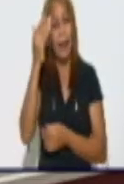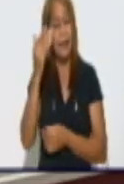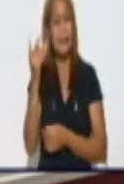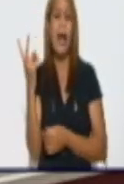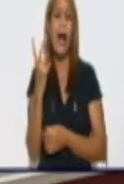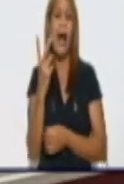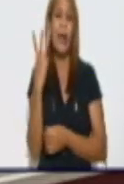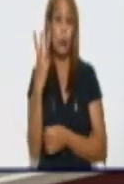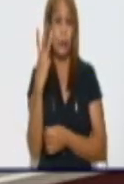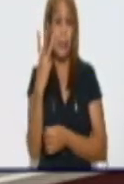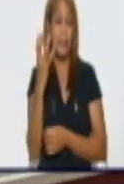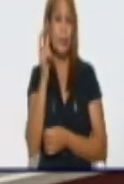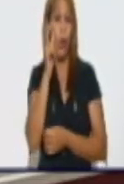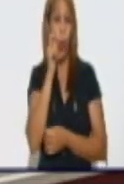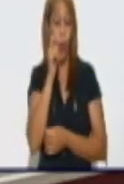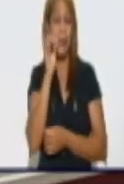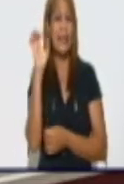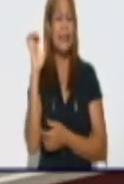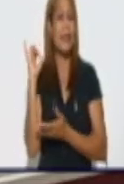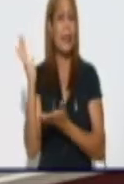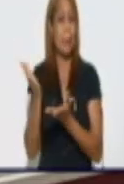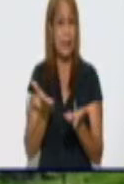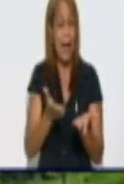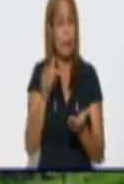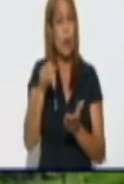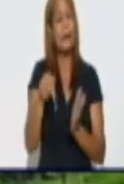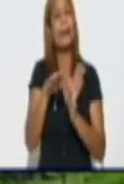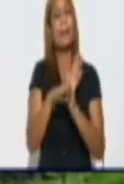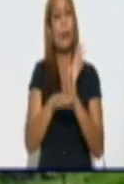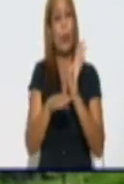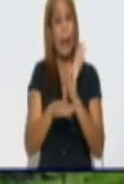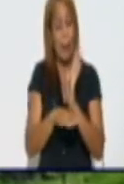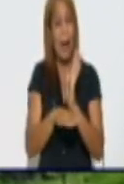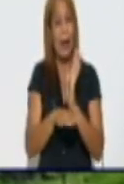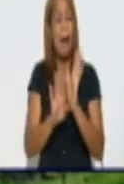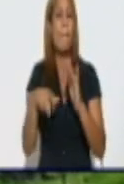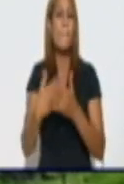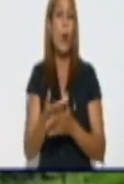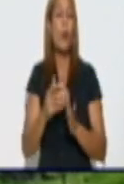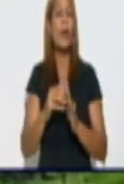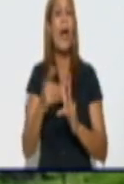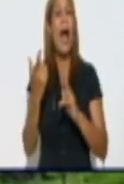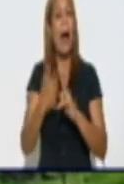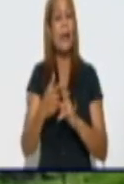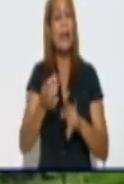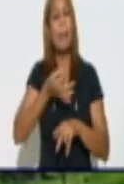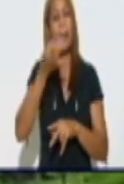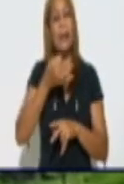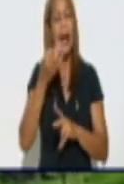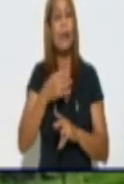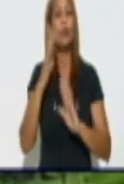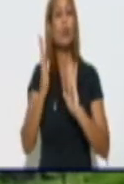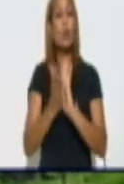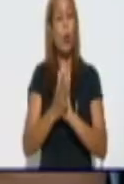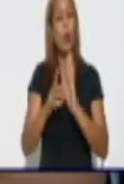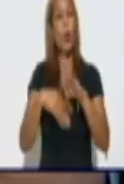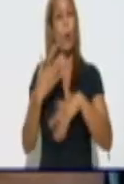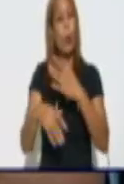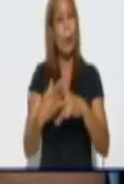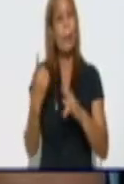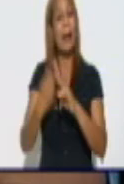director adjunto de la empresa Acueducto y Alcantarillado. Gracias también a Joel Ramírez, director comercial, y a Michael Salcedo, inversionista de